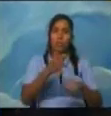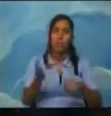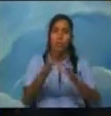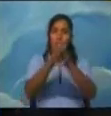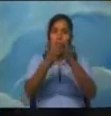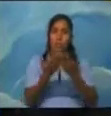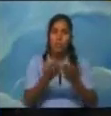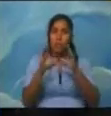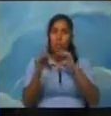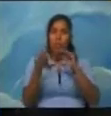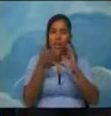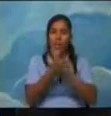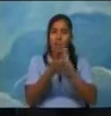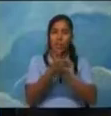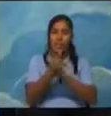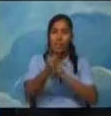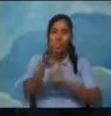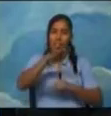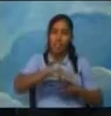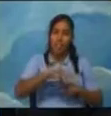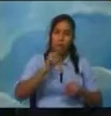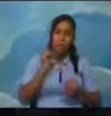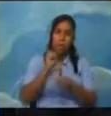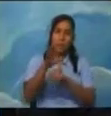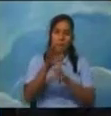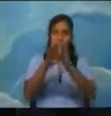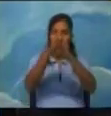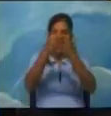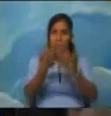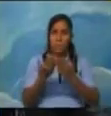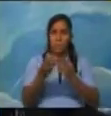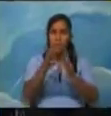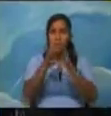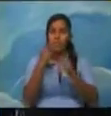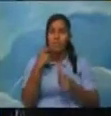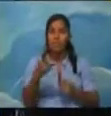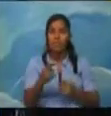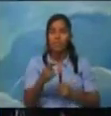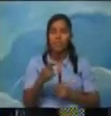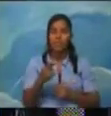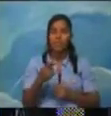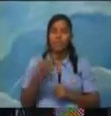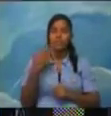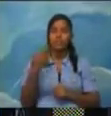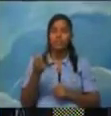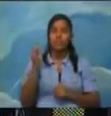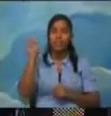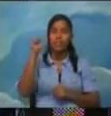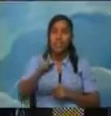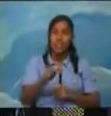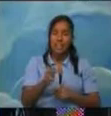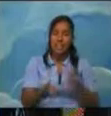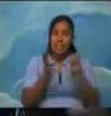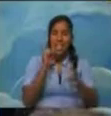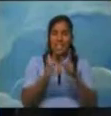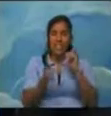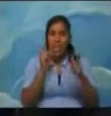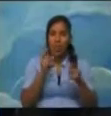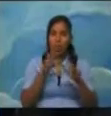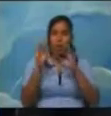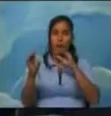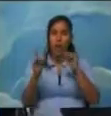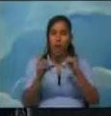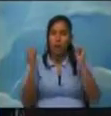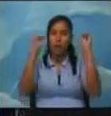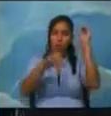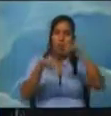Biblia aparece, estamos empleando la Escritura. La Biblia dice que si alguno hable, hable conforme a